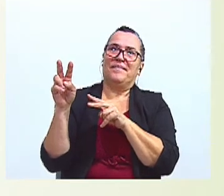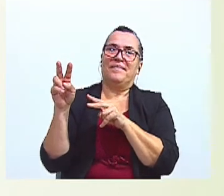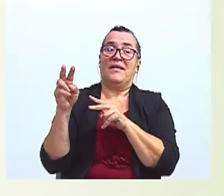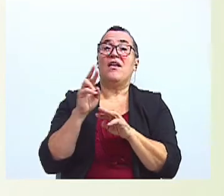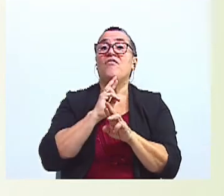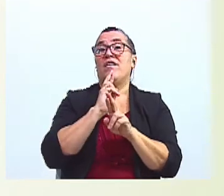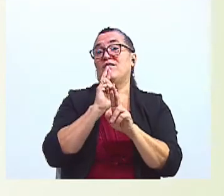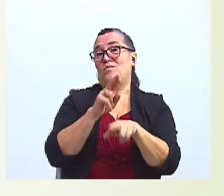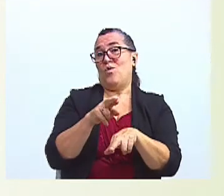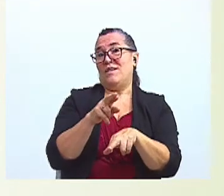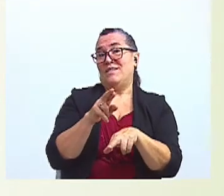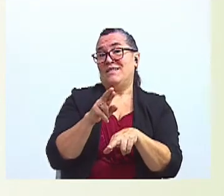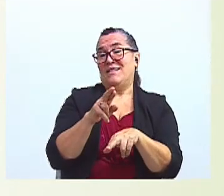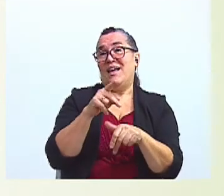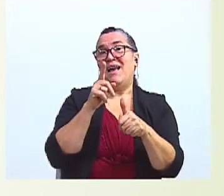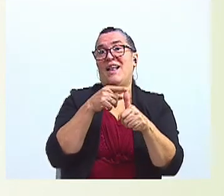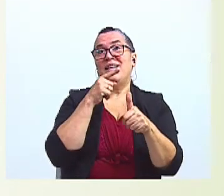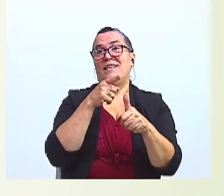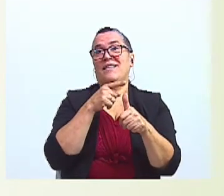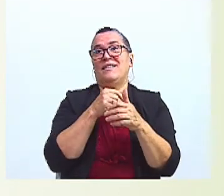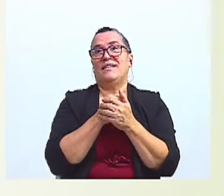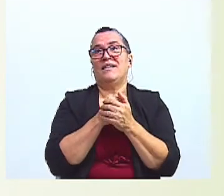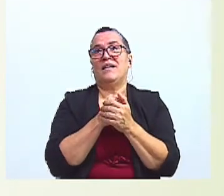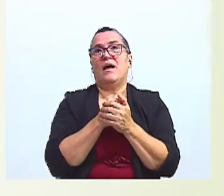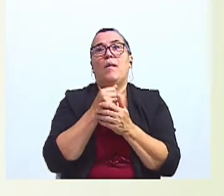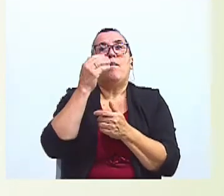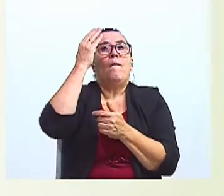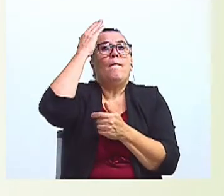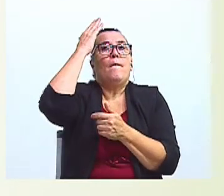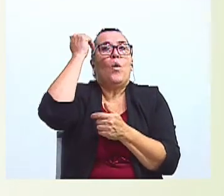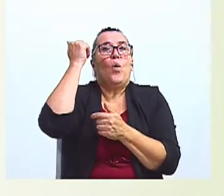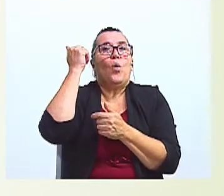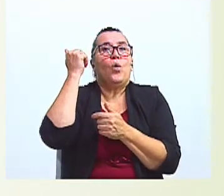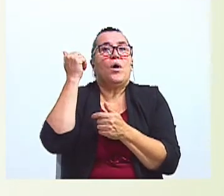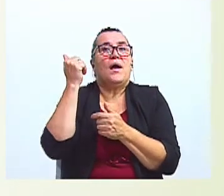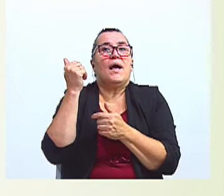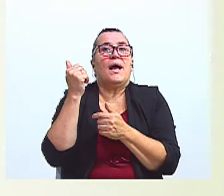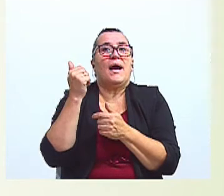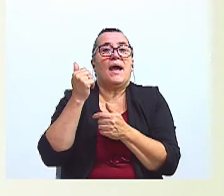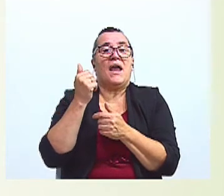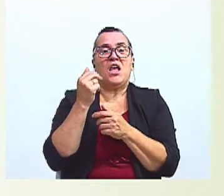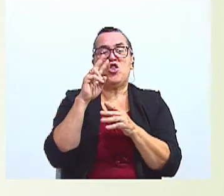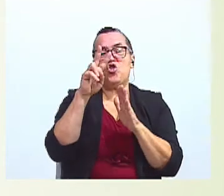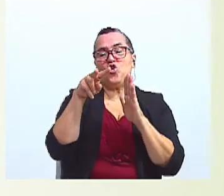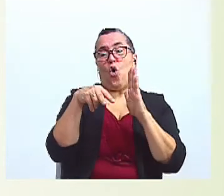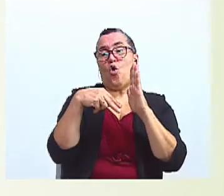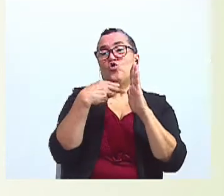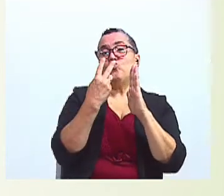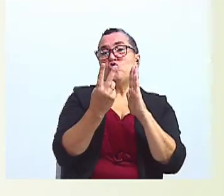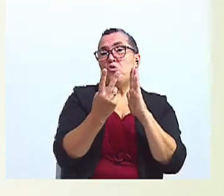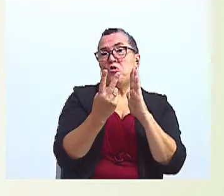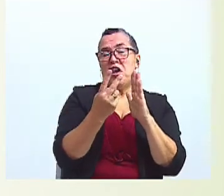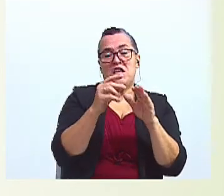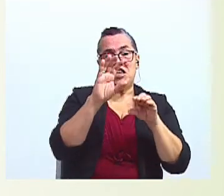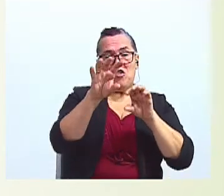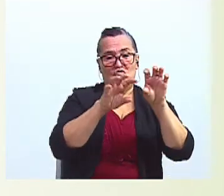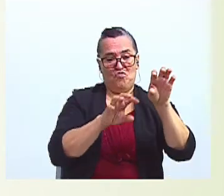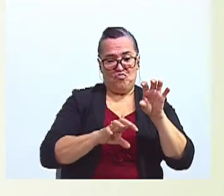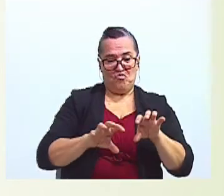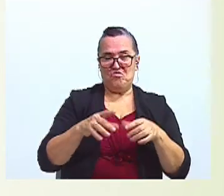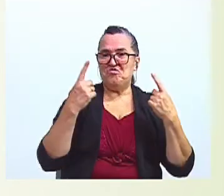La respuesta que le da el primer niño, porque me llevó apenas 2 horas armar este